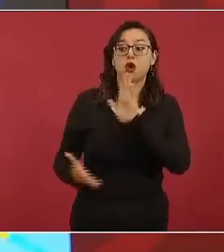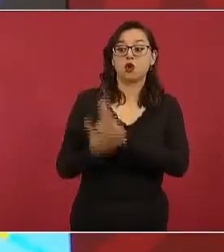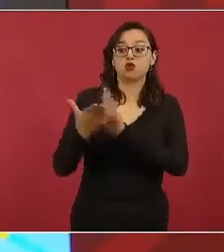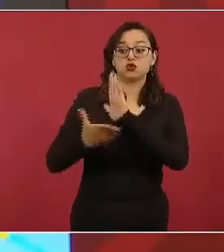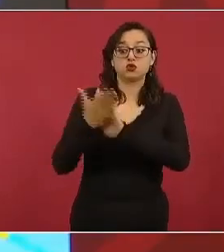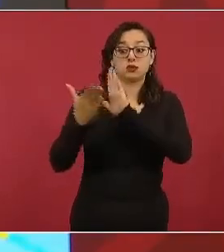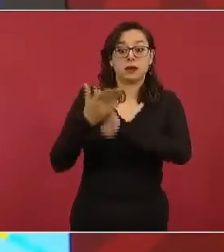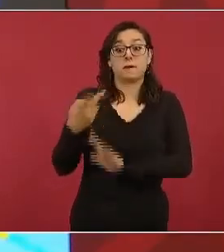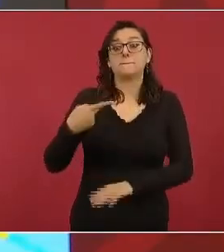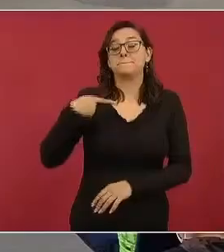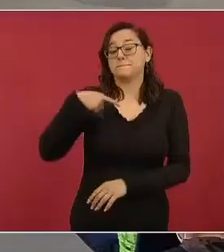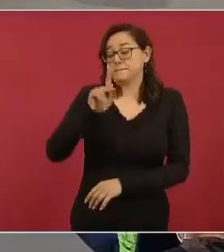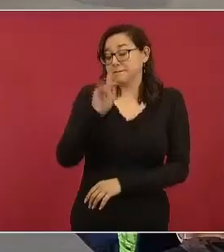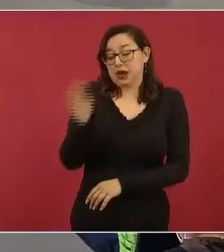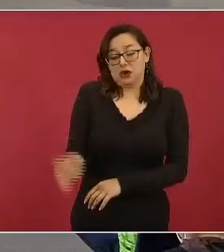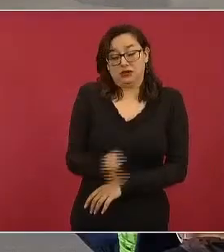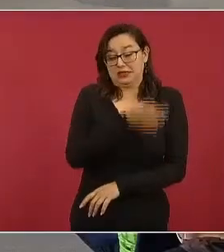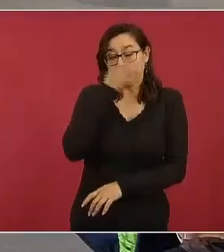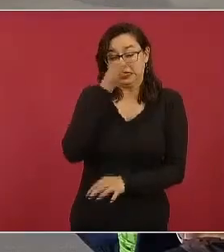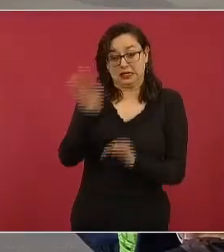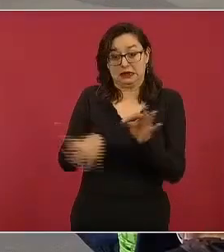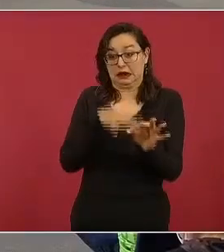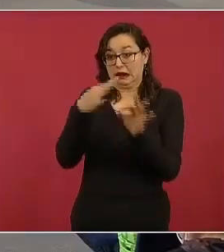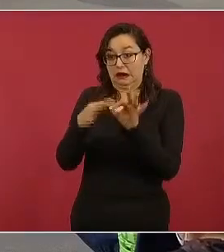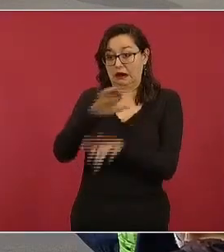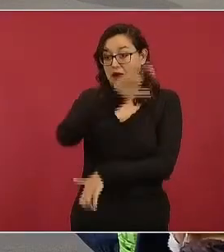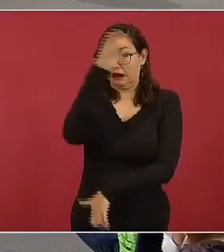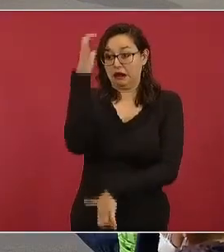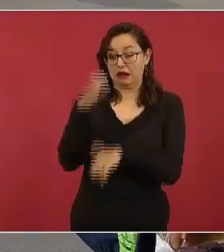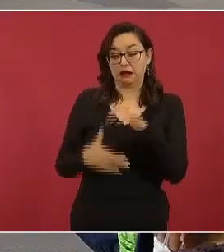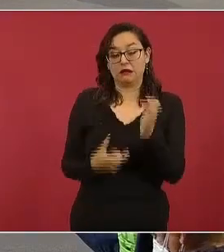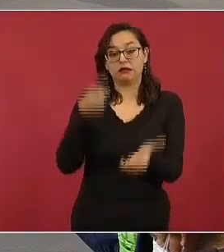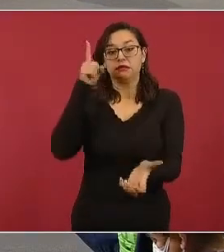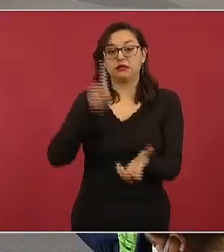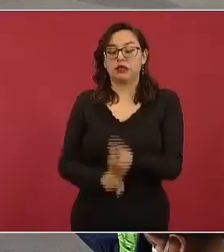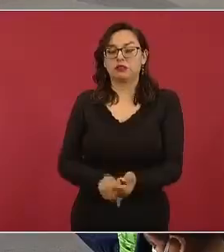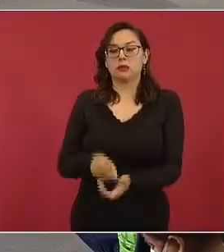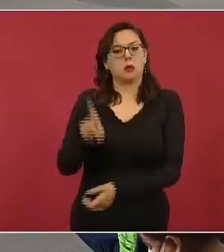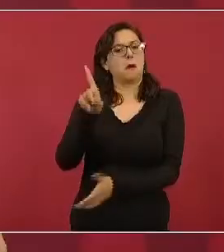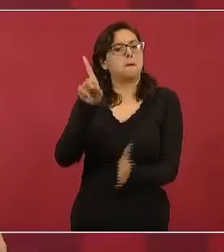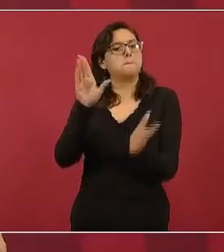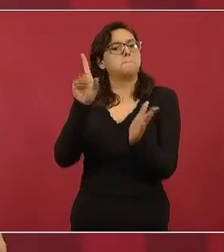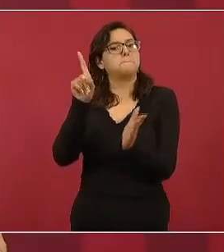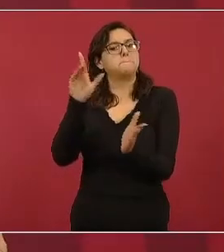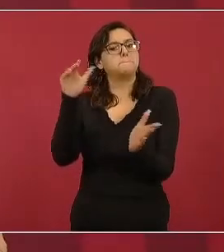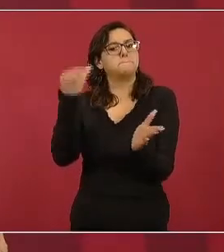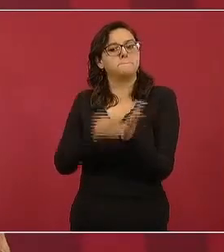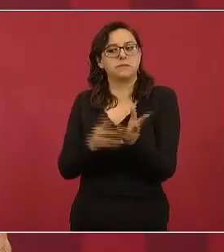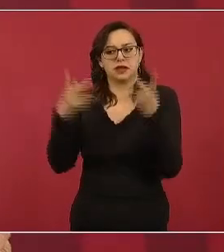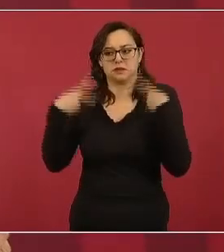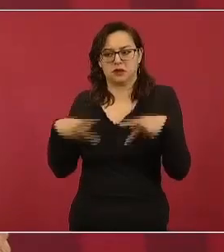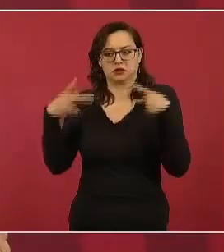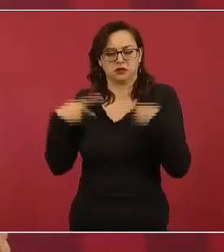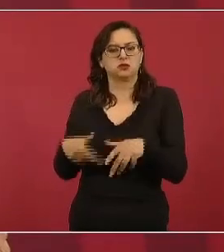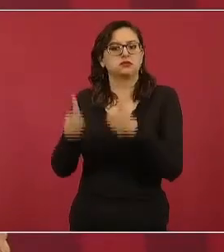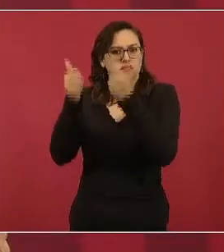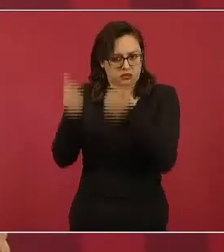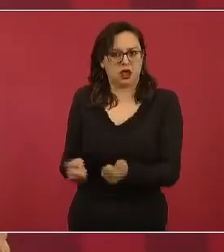que es moderna con 1,000, y necesitamos buscarle trabajo a